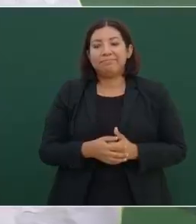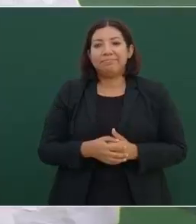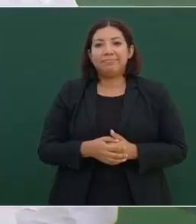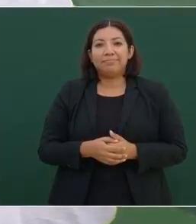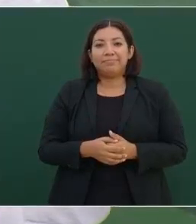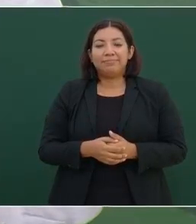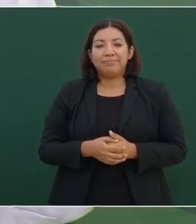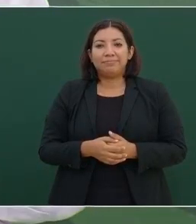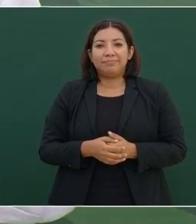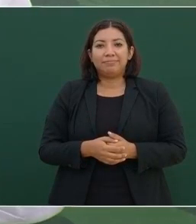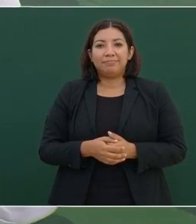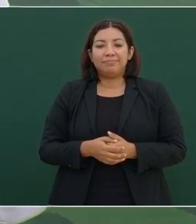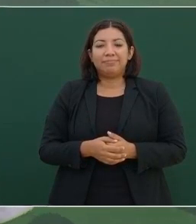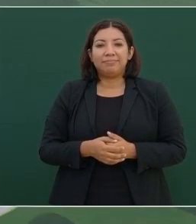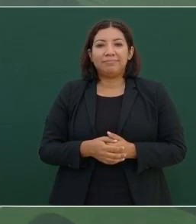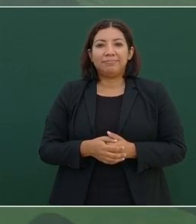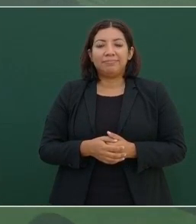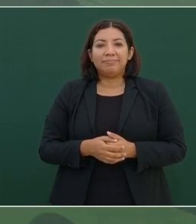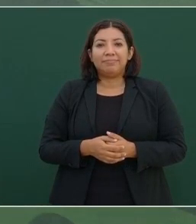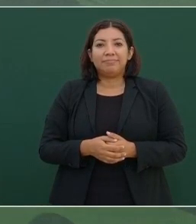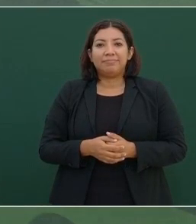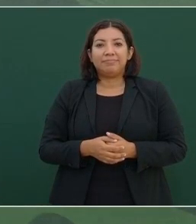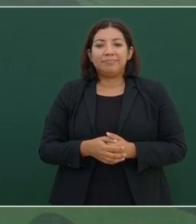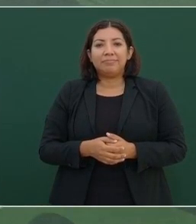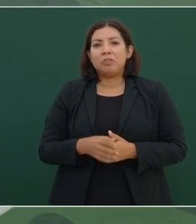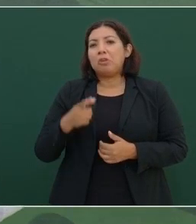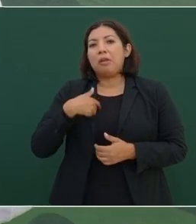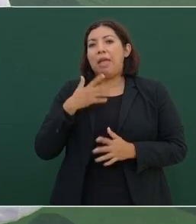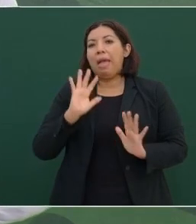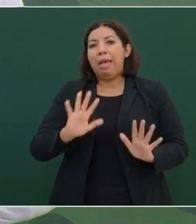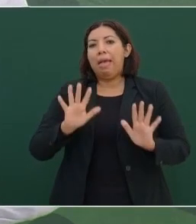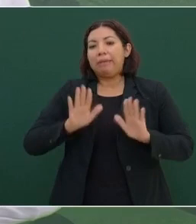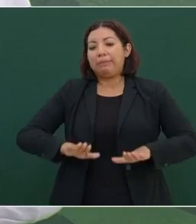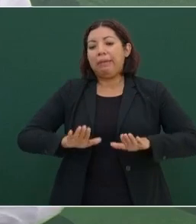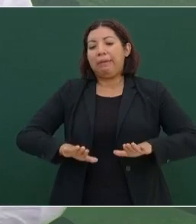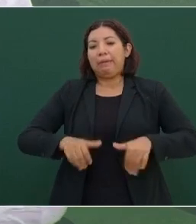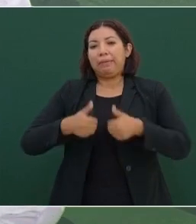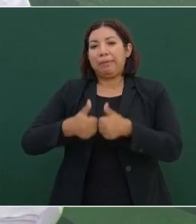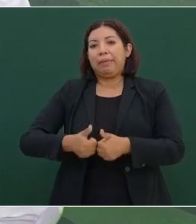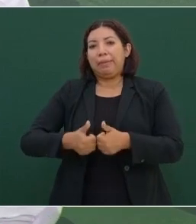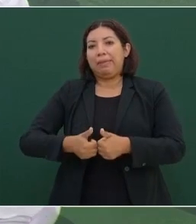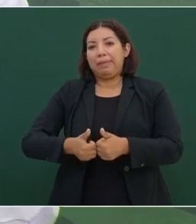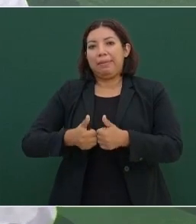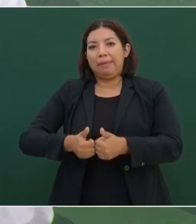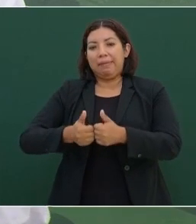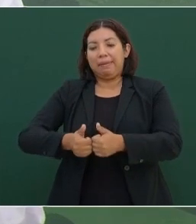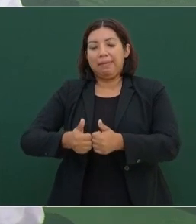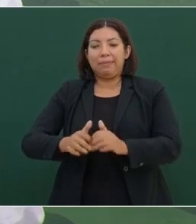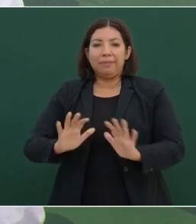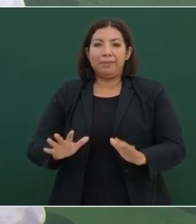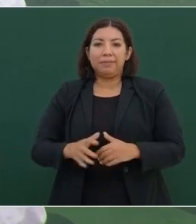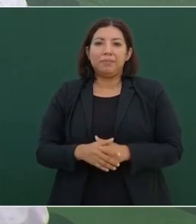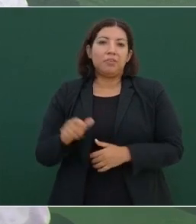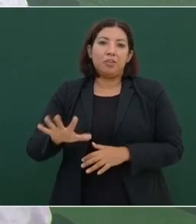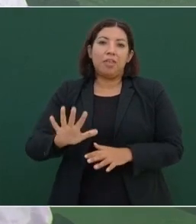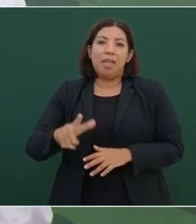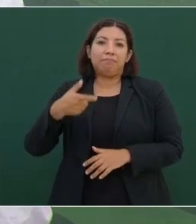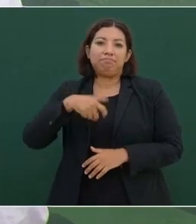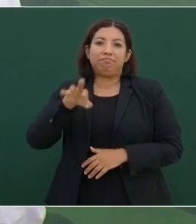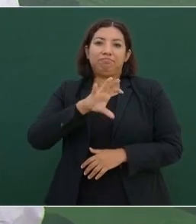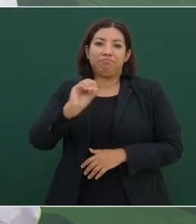estoy avecindado, abonado. soy de Quintana